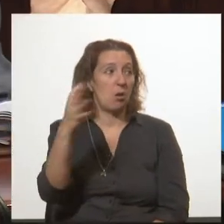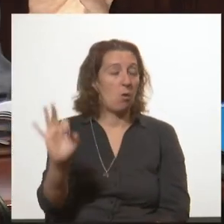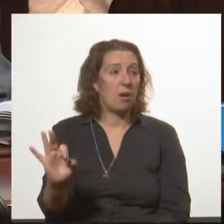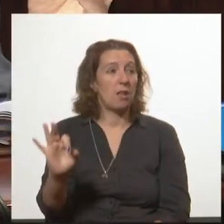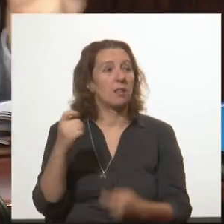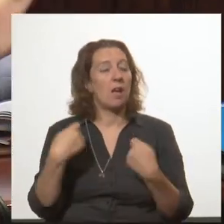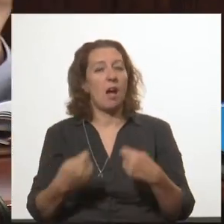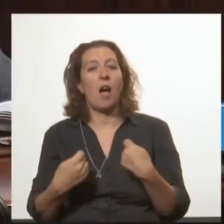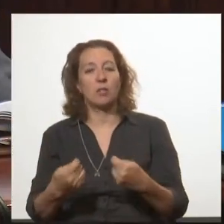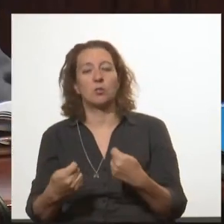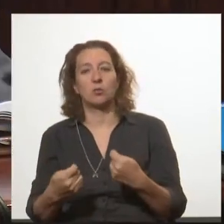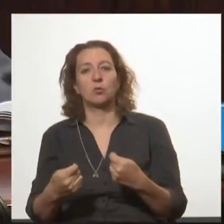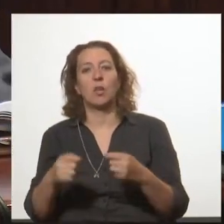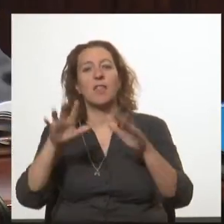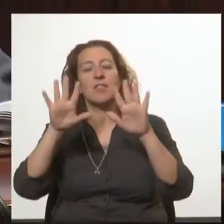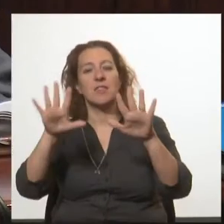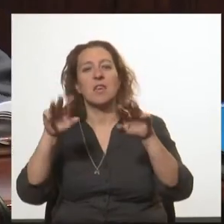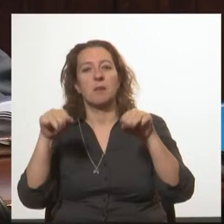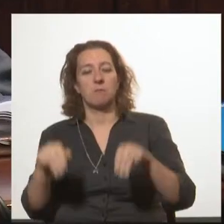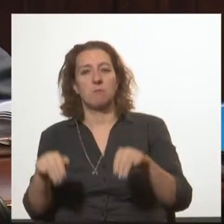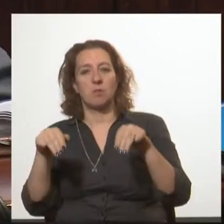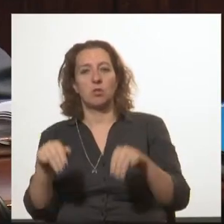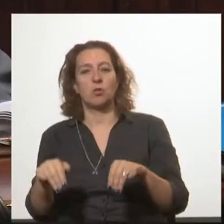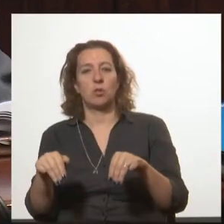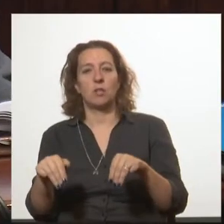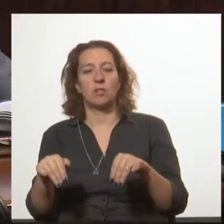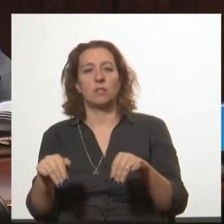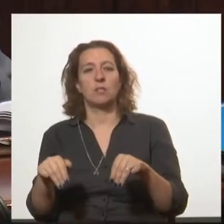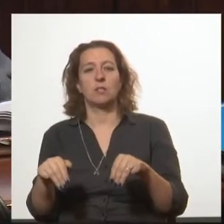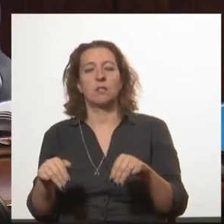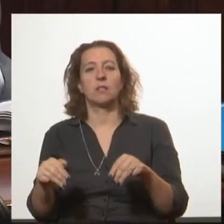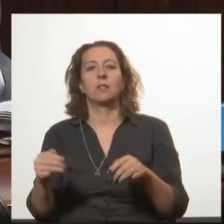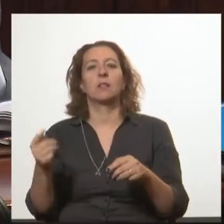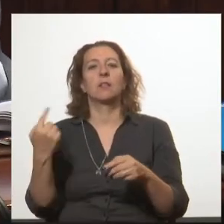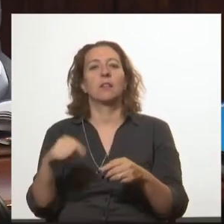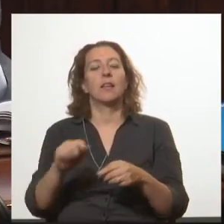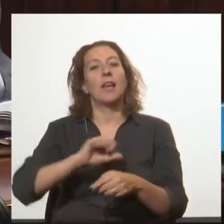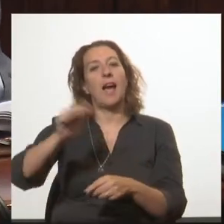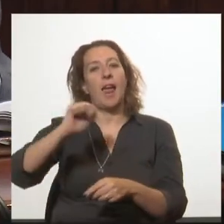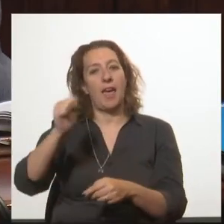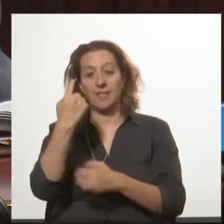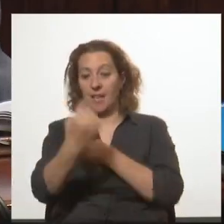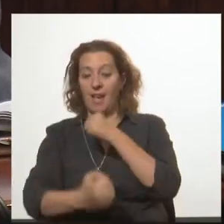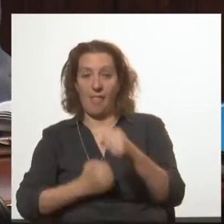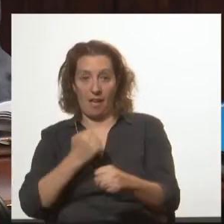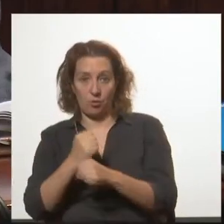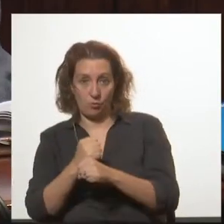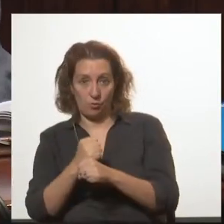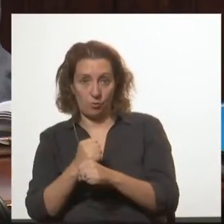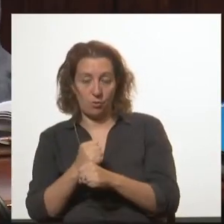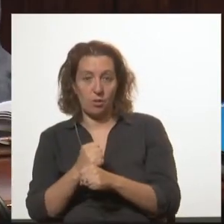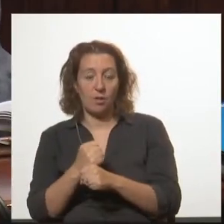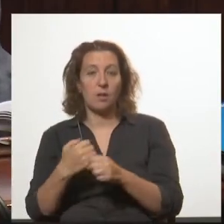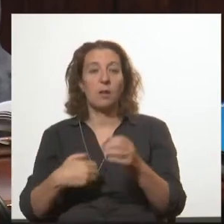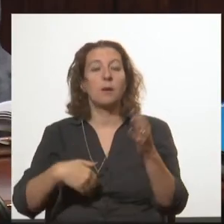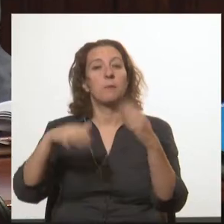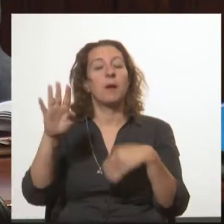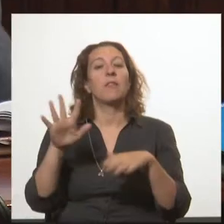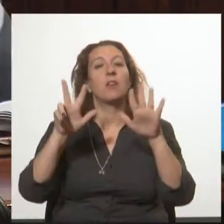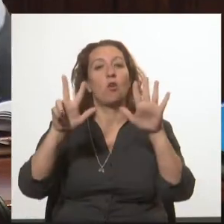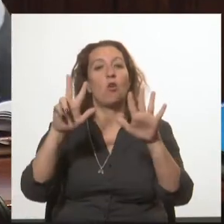gastos 10 millones de utilidades ganancias por año hoy más de 8 años después es